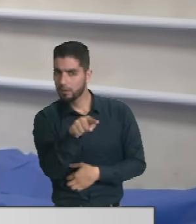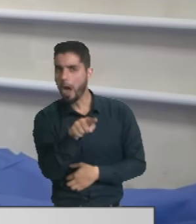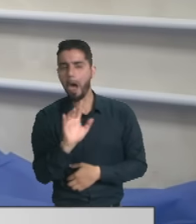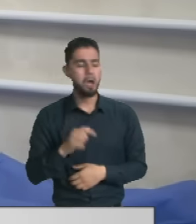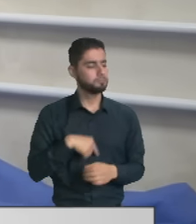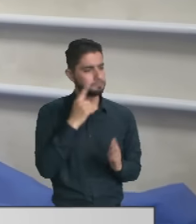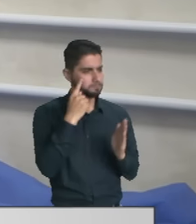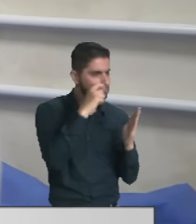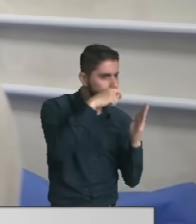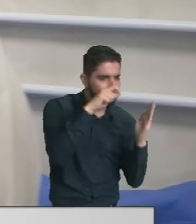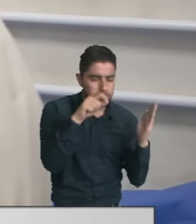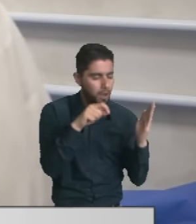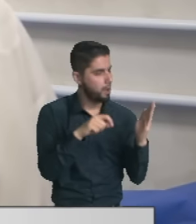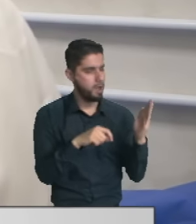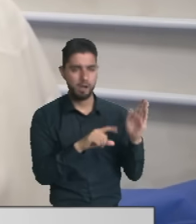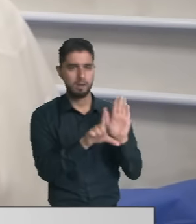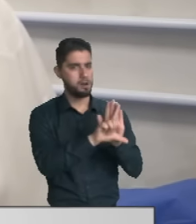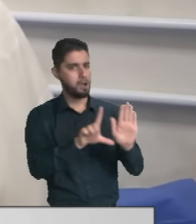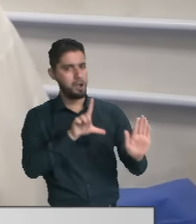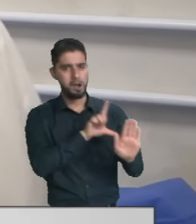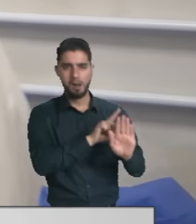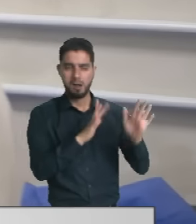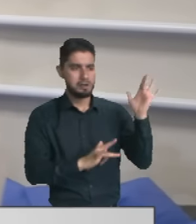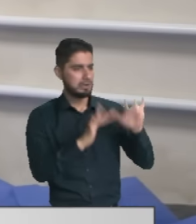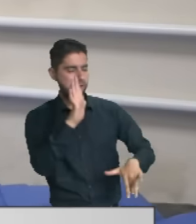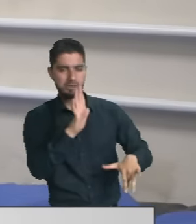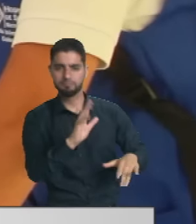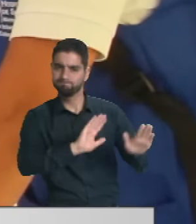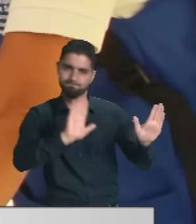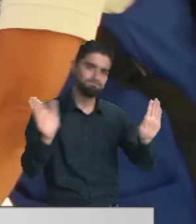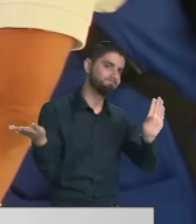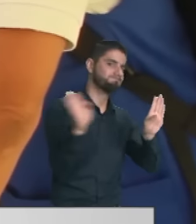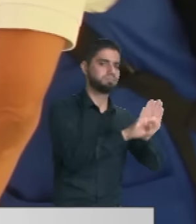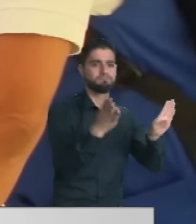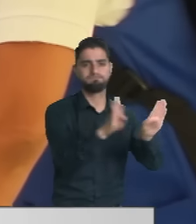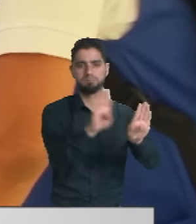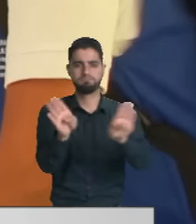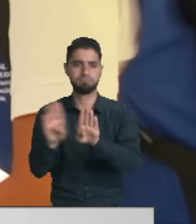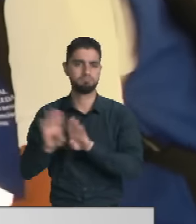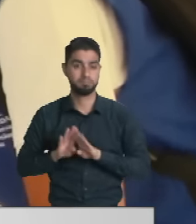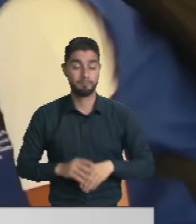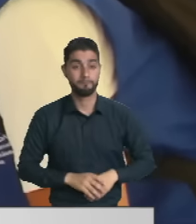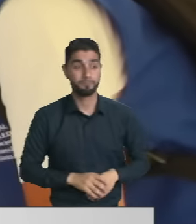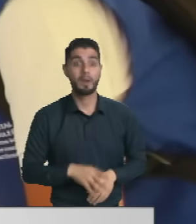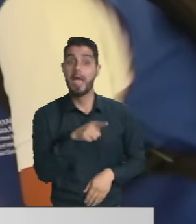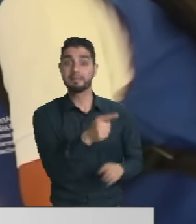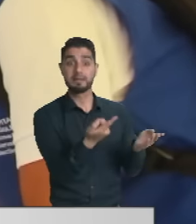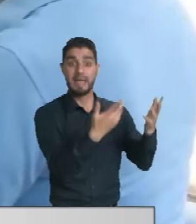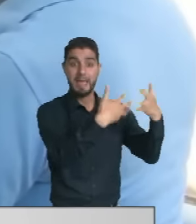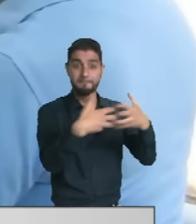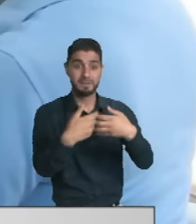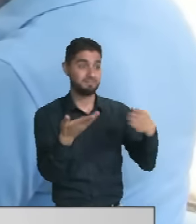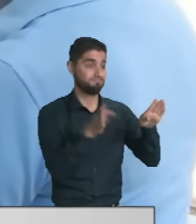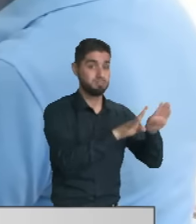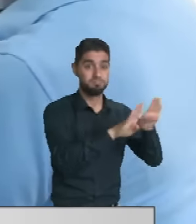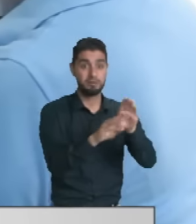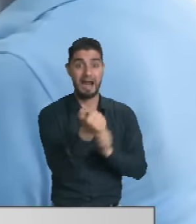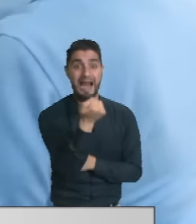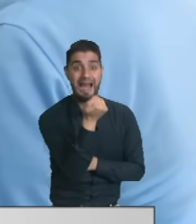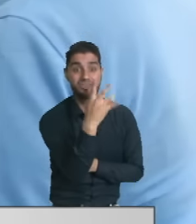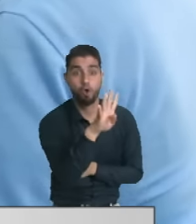y se procedió de inmediato al cierre. Tras la cancelación de estas